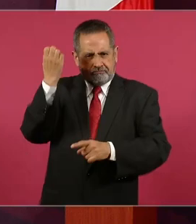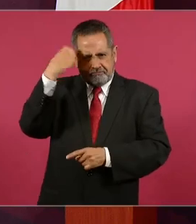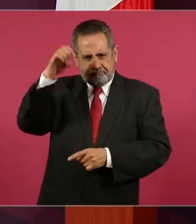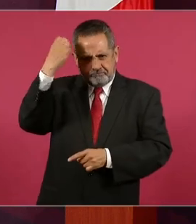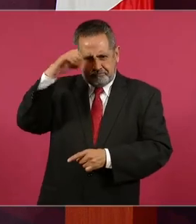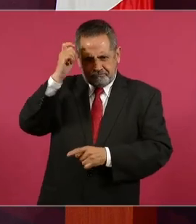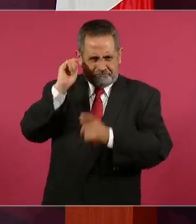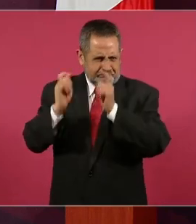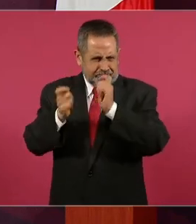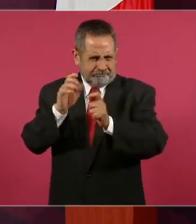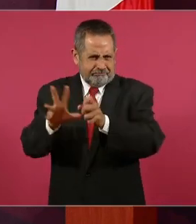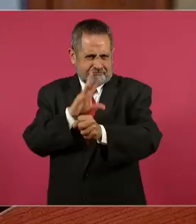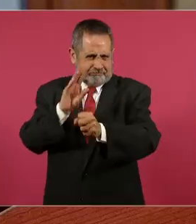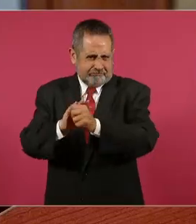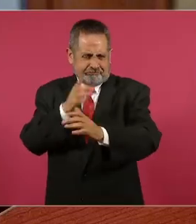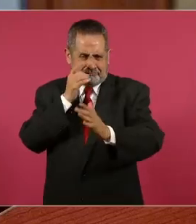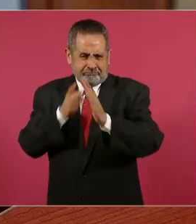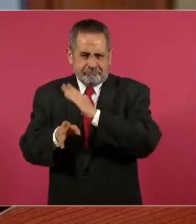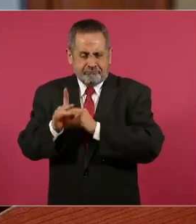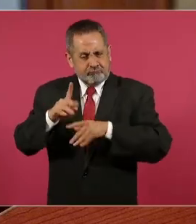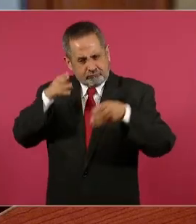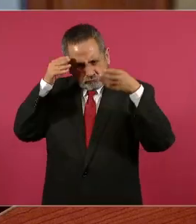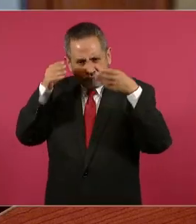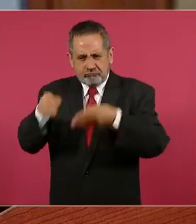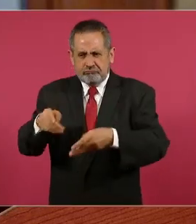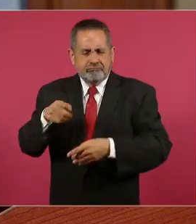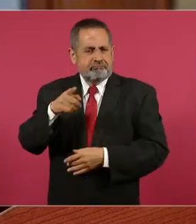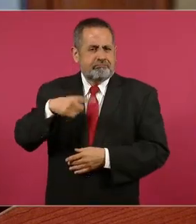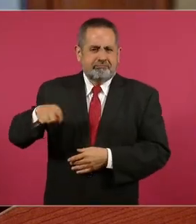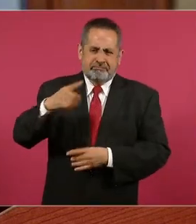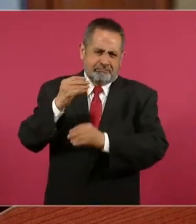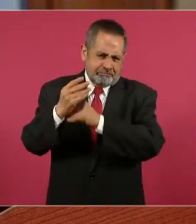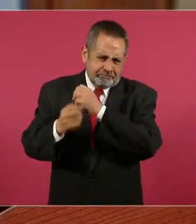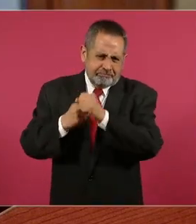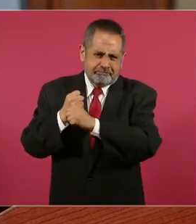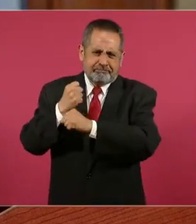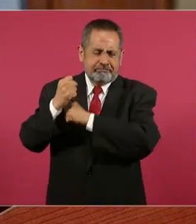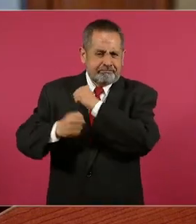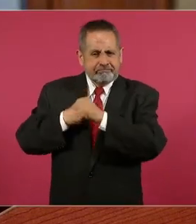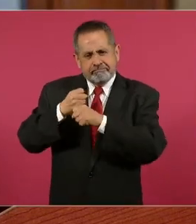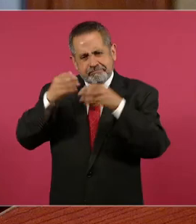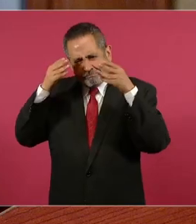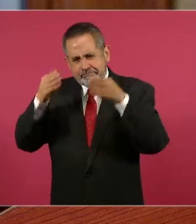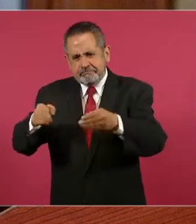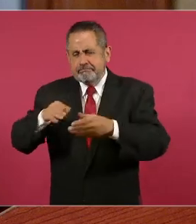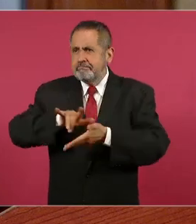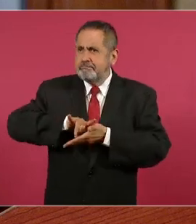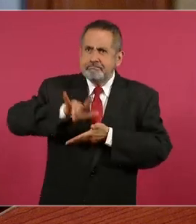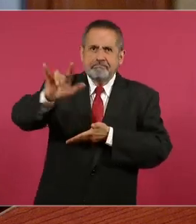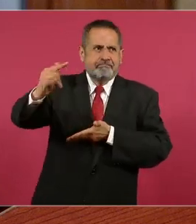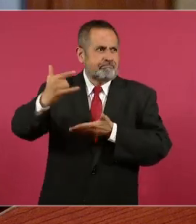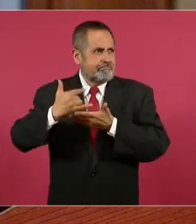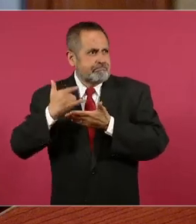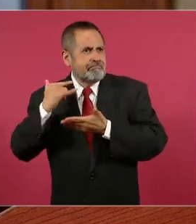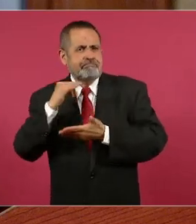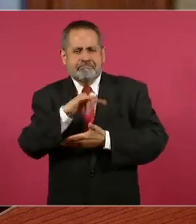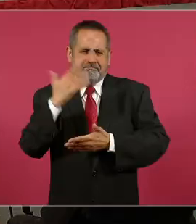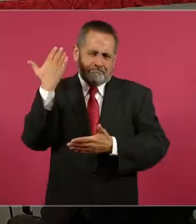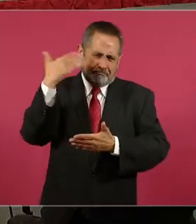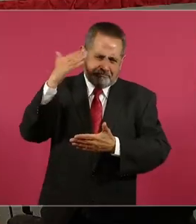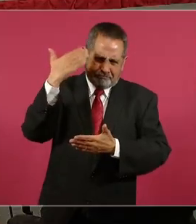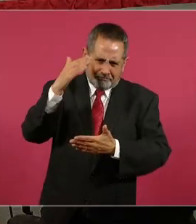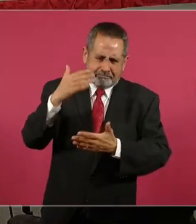experiencia, que se han dedicado durante años a la aviación. Por eso